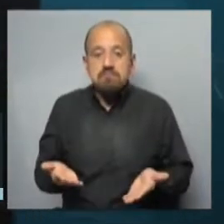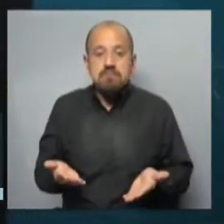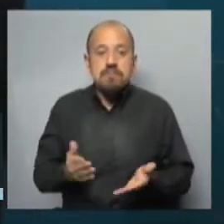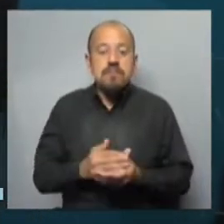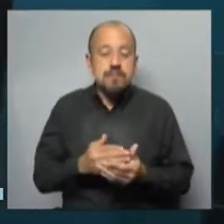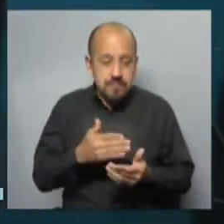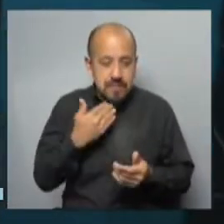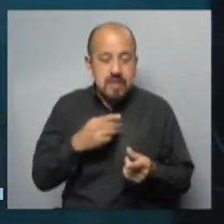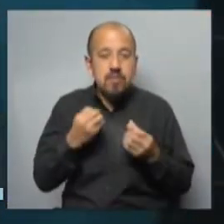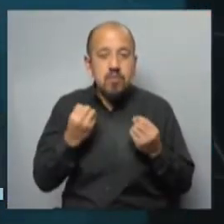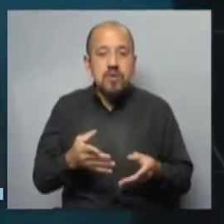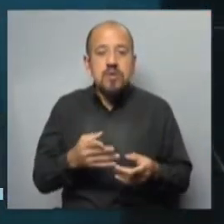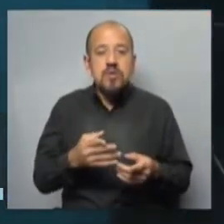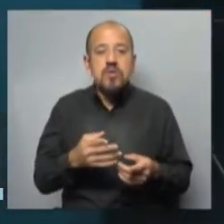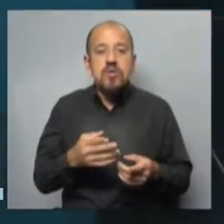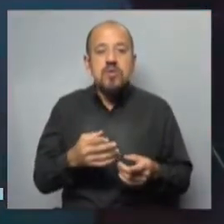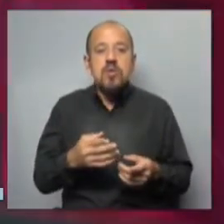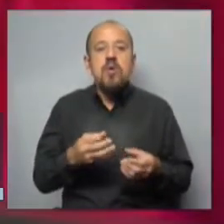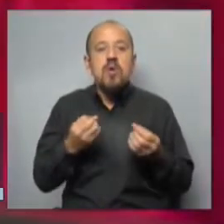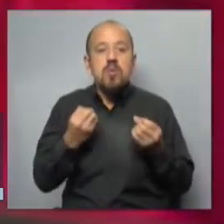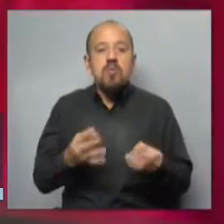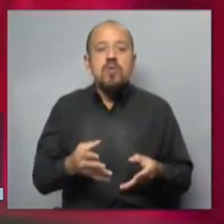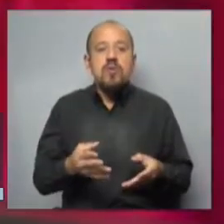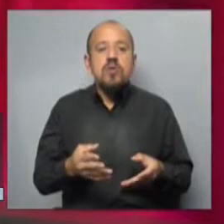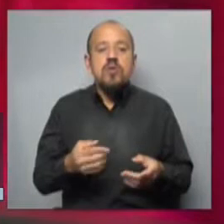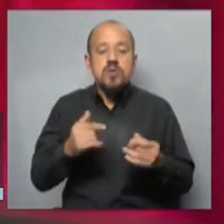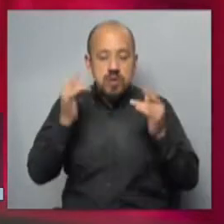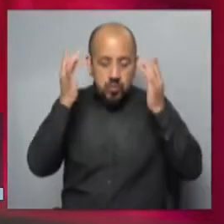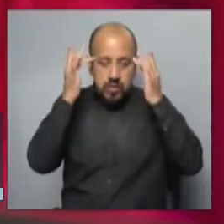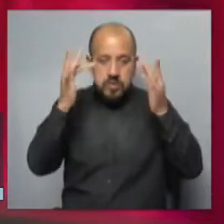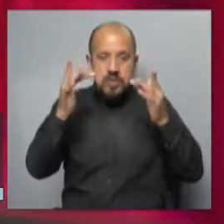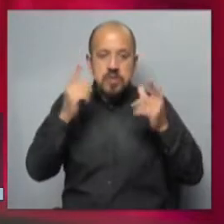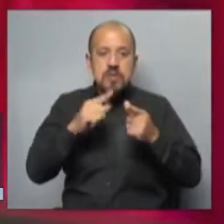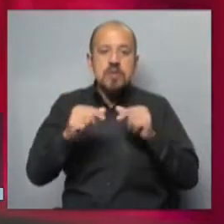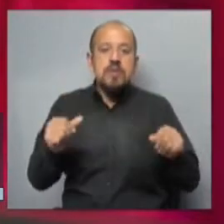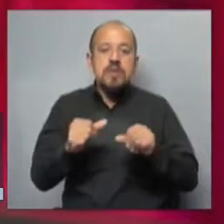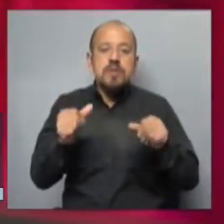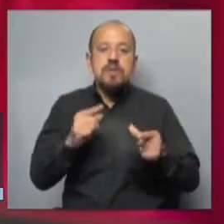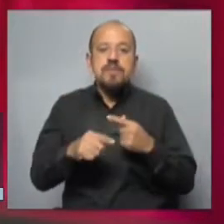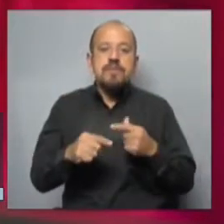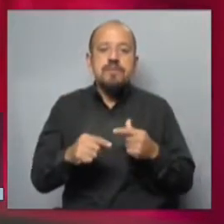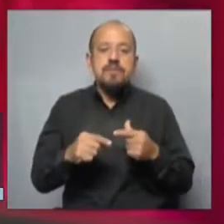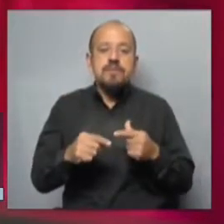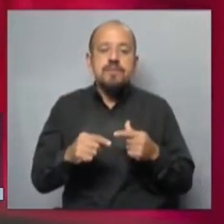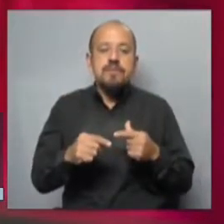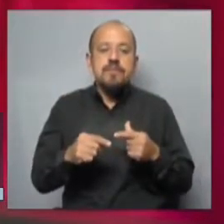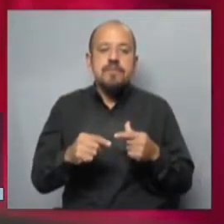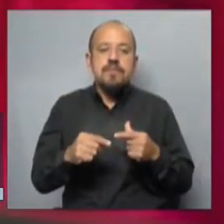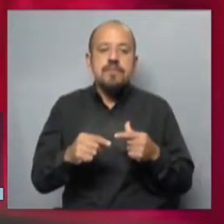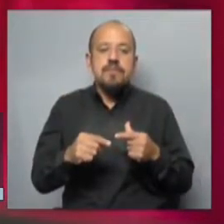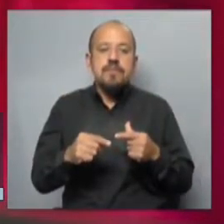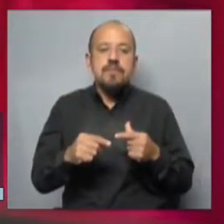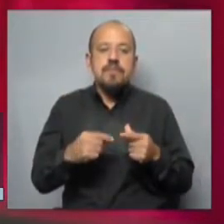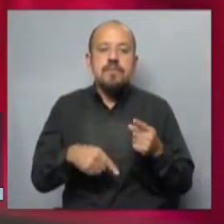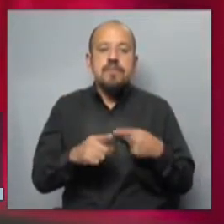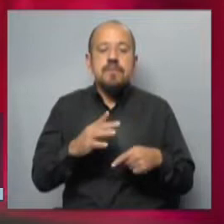entiendes por eso las reivindicaciones por eso el que en educación se haga lugar que la parte de unos médicos